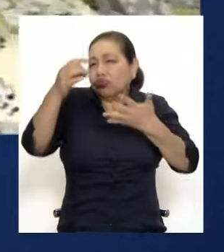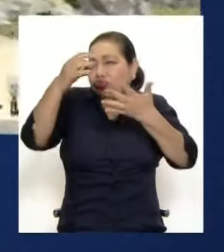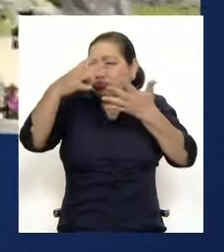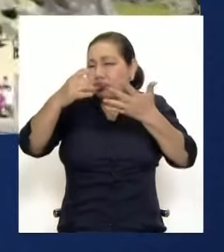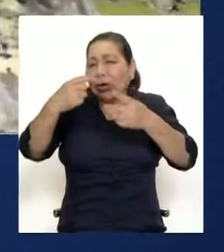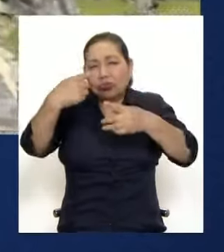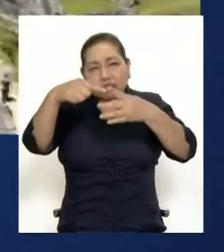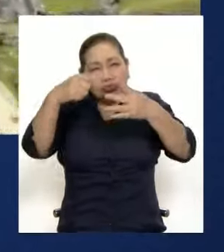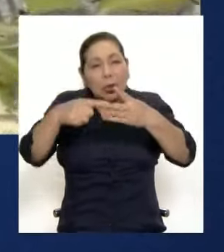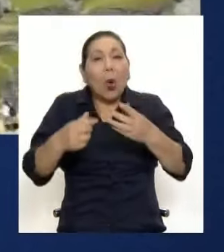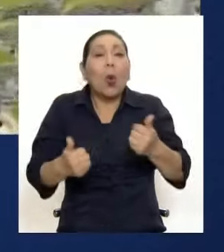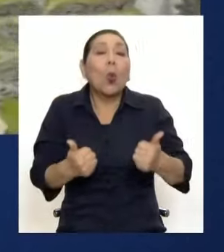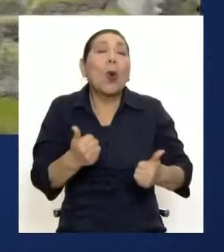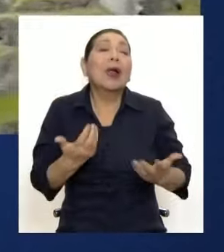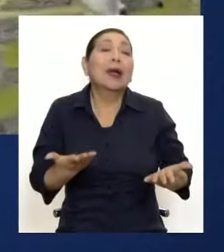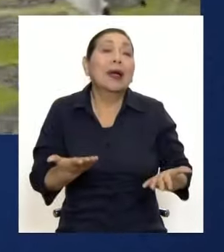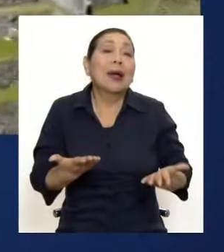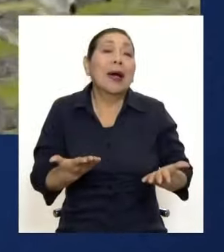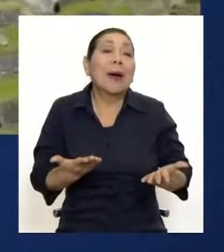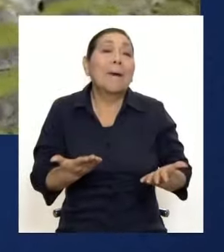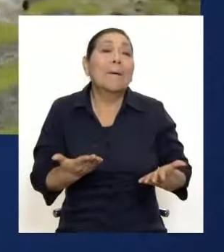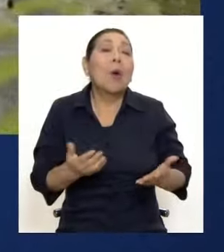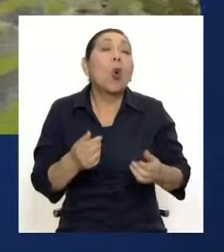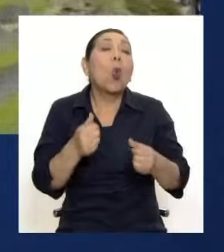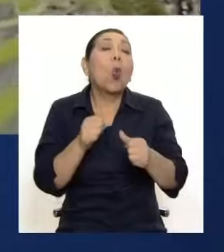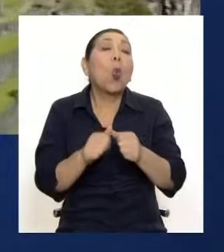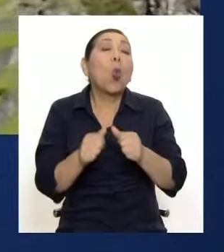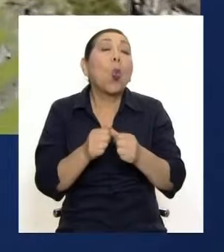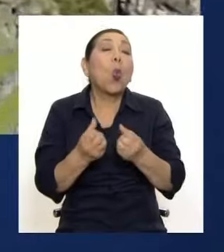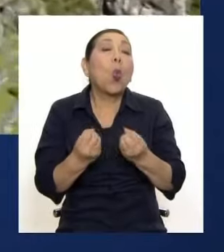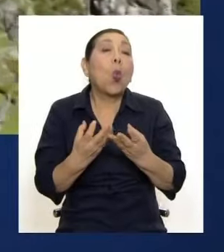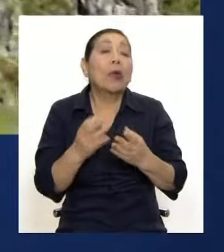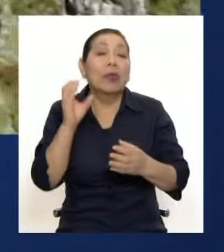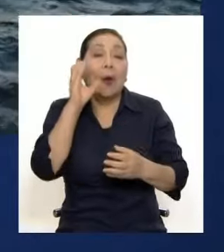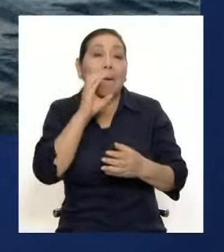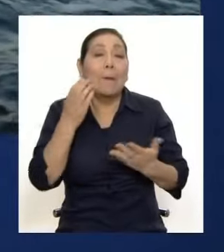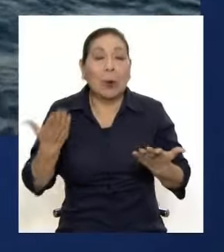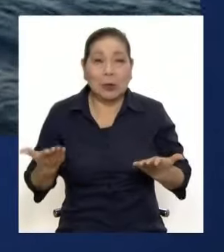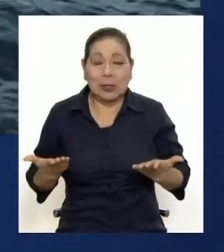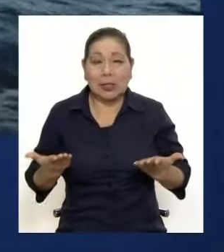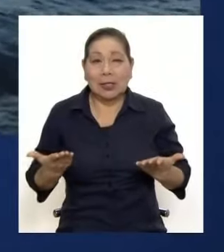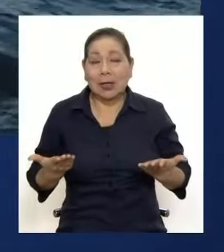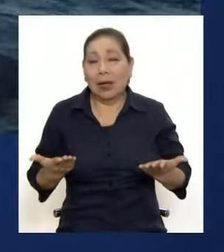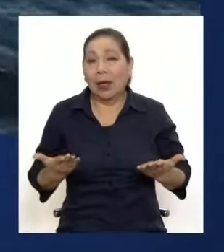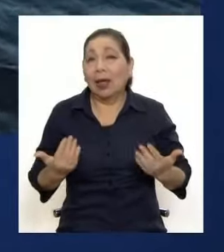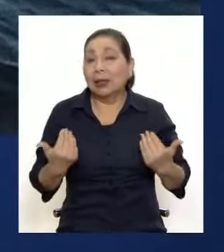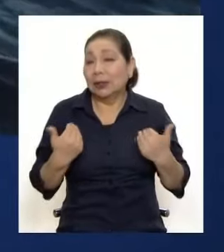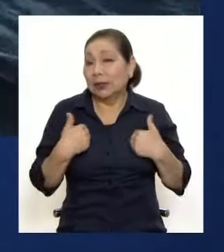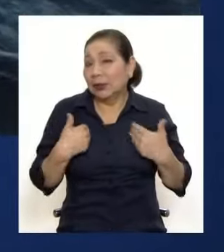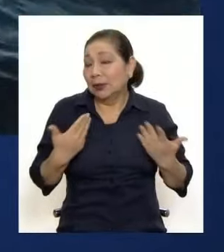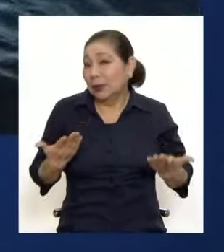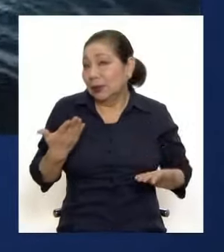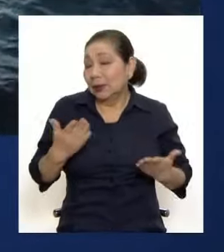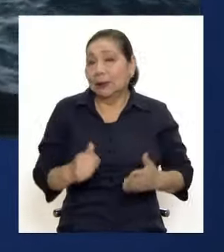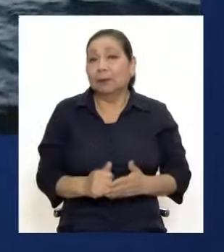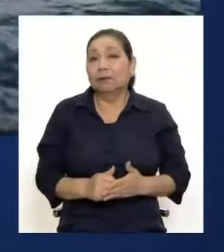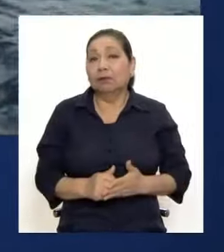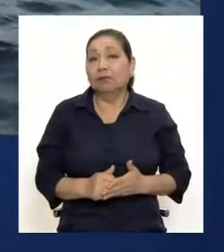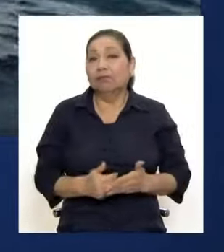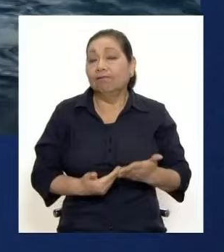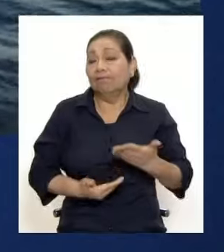categorías no Cuáles estas Cuáles son estos números que se buscan tener no